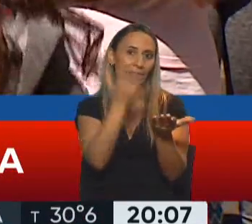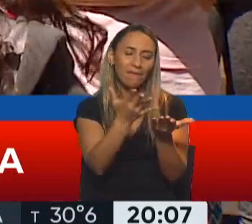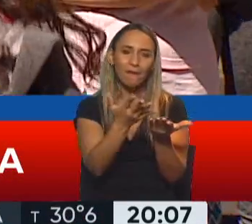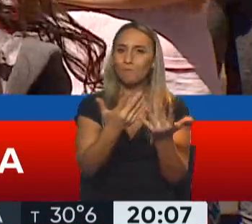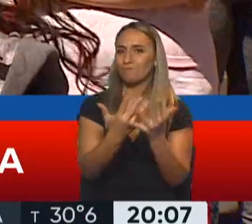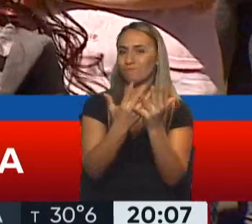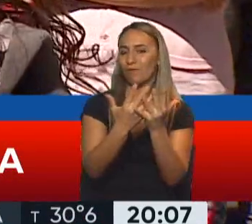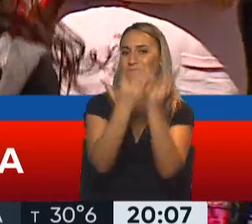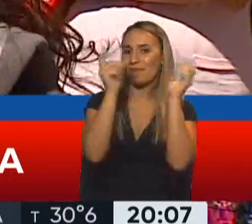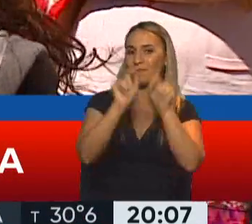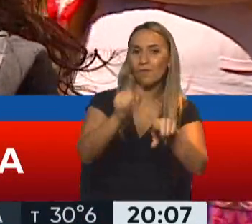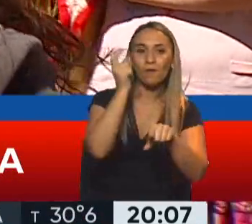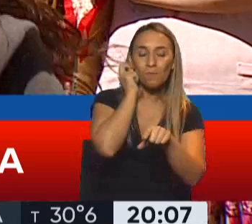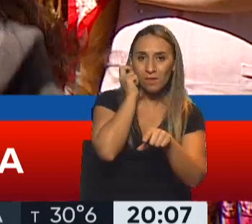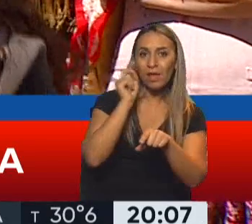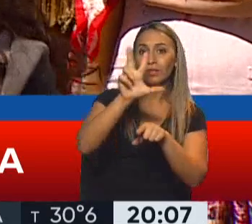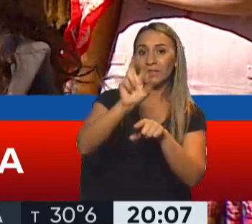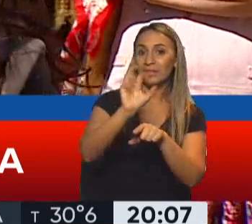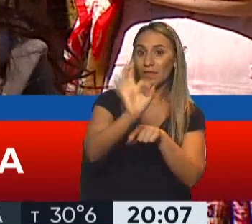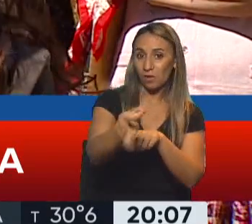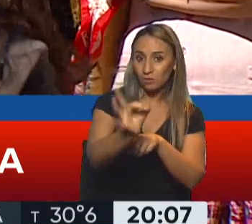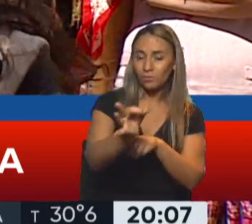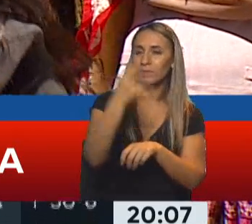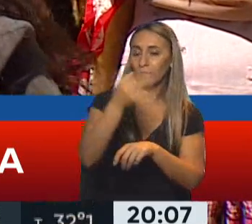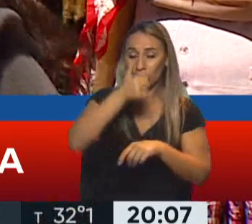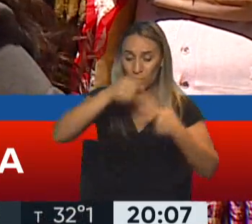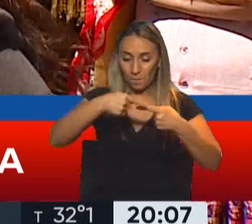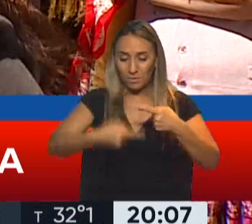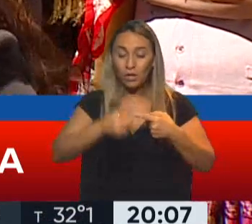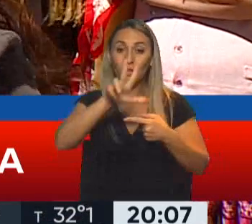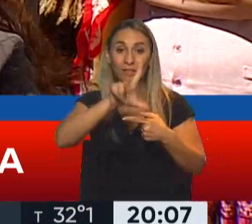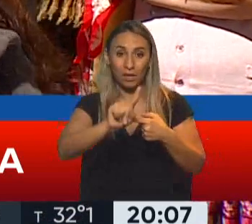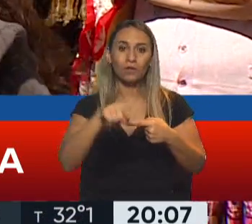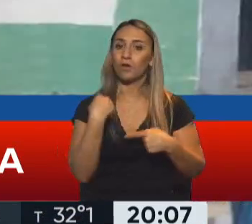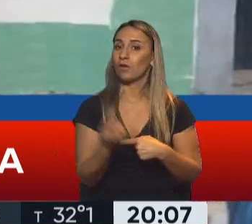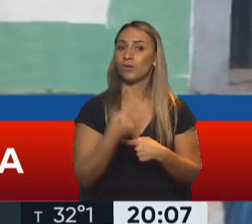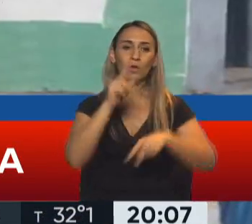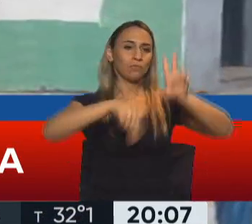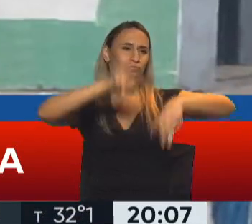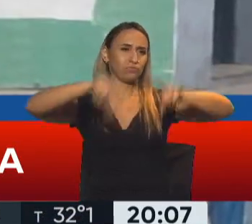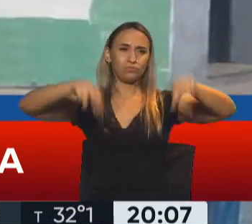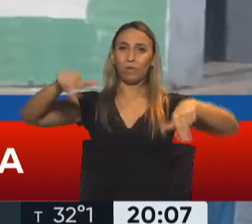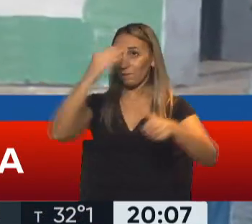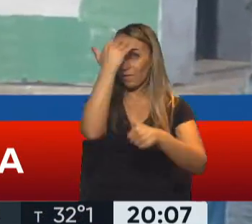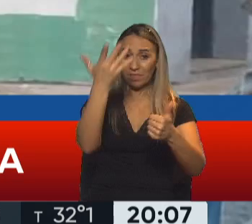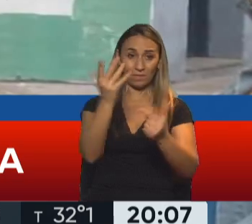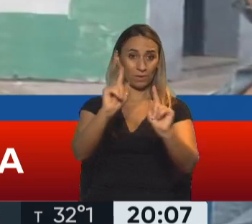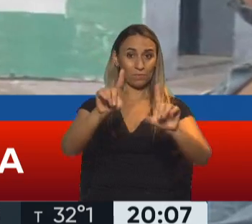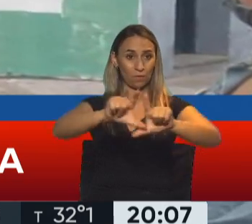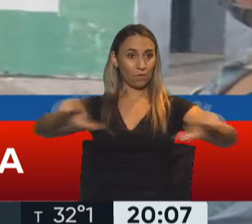que fue el 30 de octubre el domingo 31 e hicimos el mural acá en frente